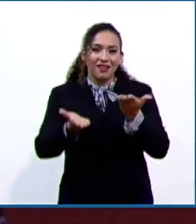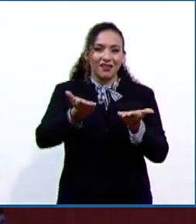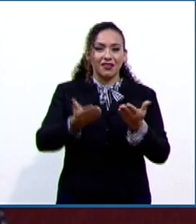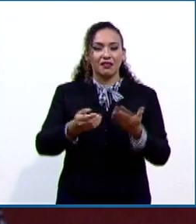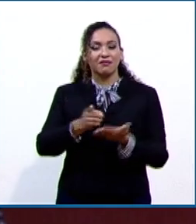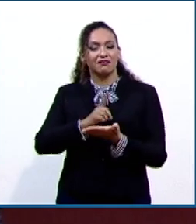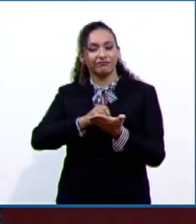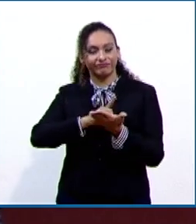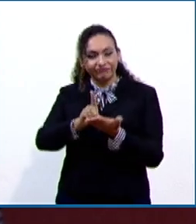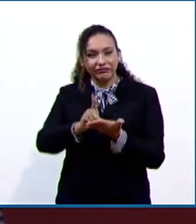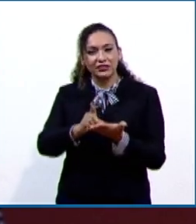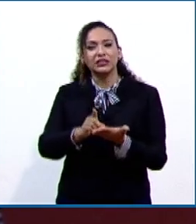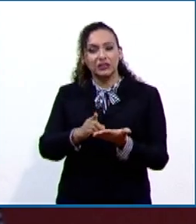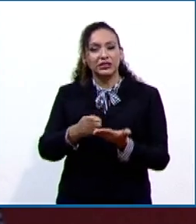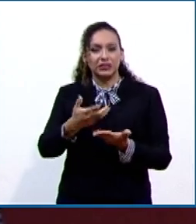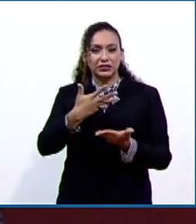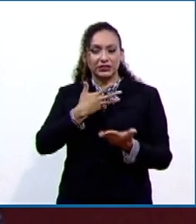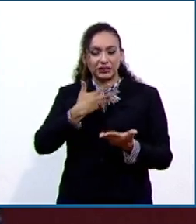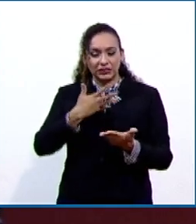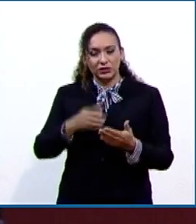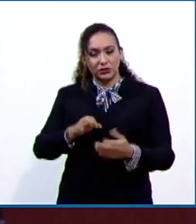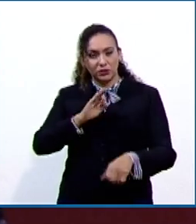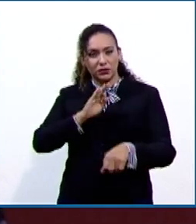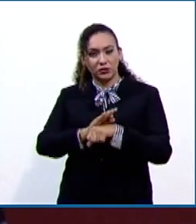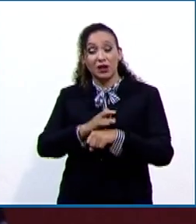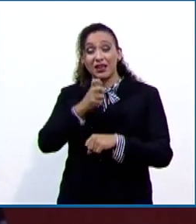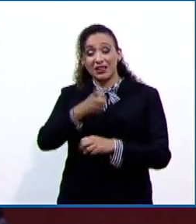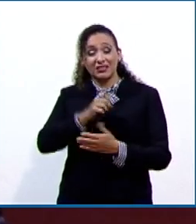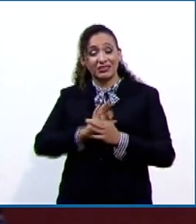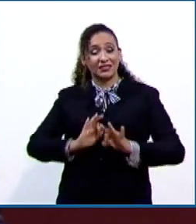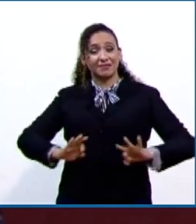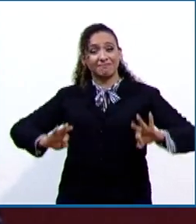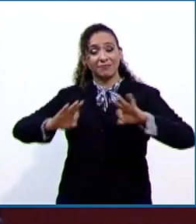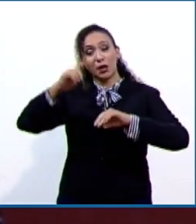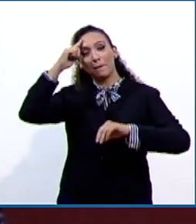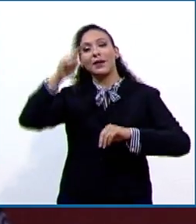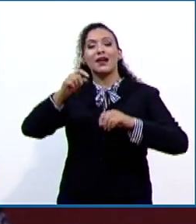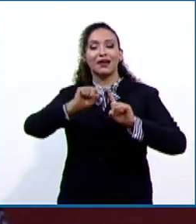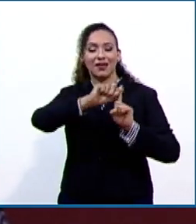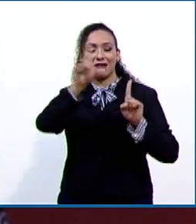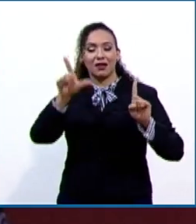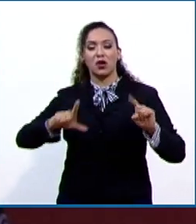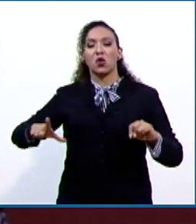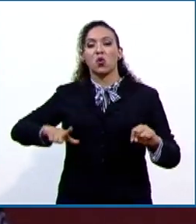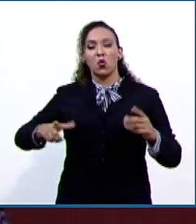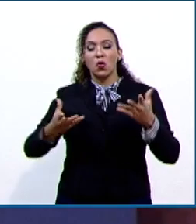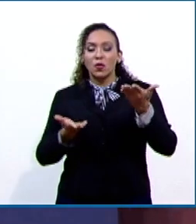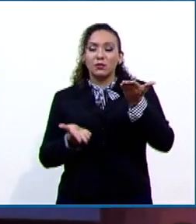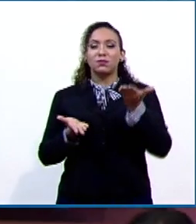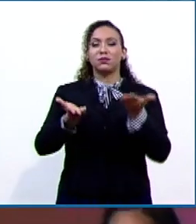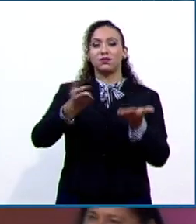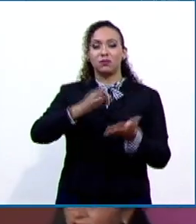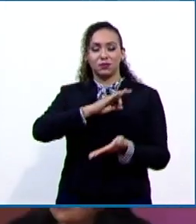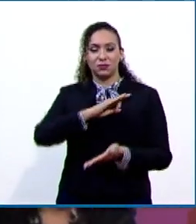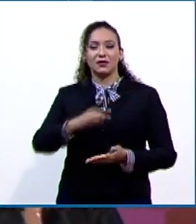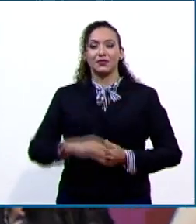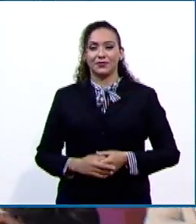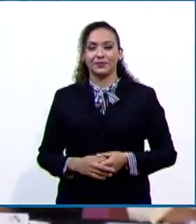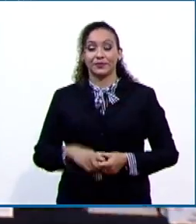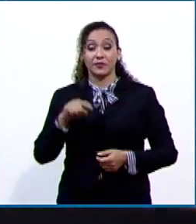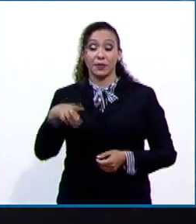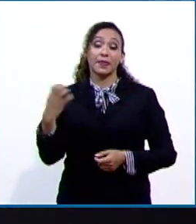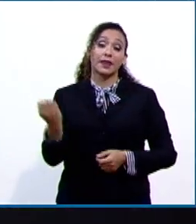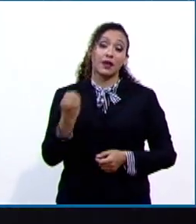fundamentales son los elementos básicos de un Estado constitucional. En este